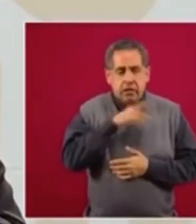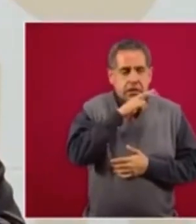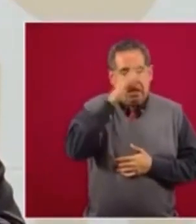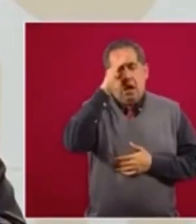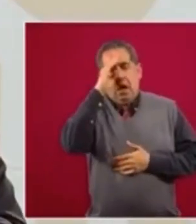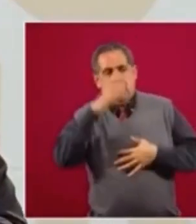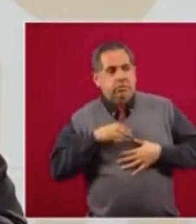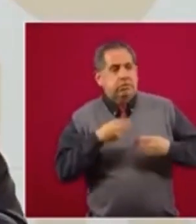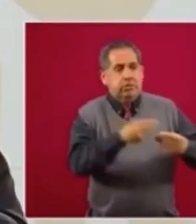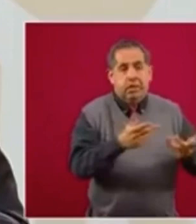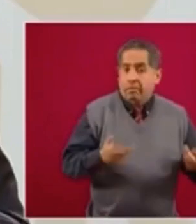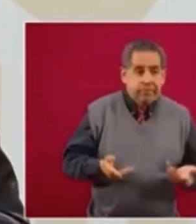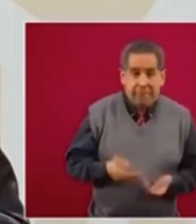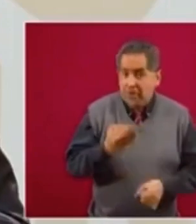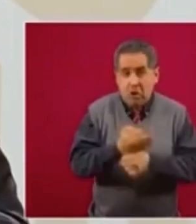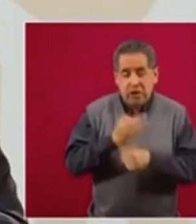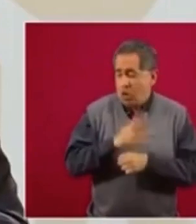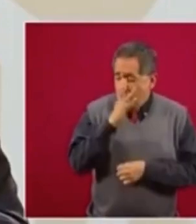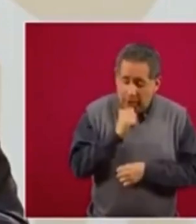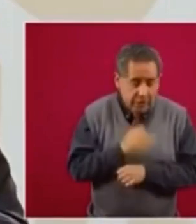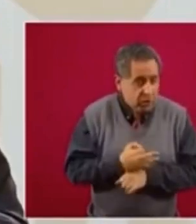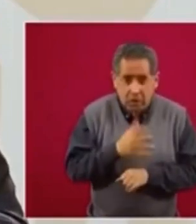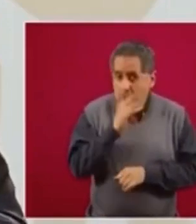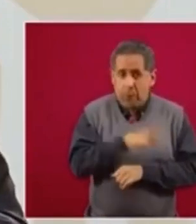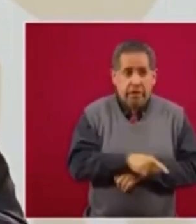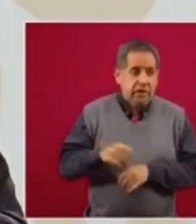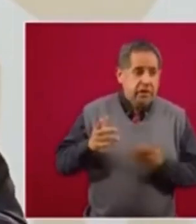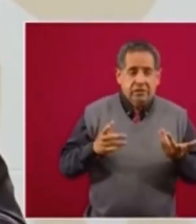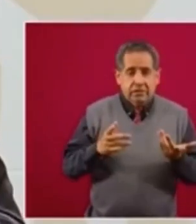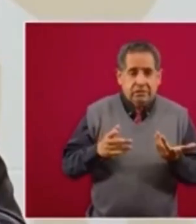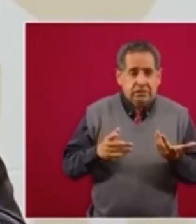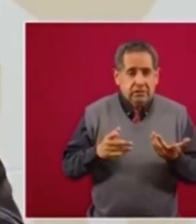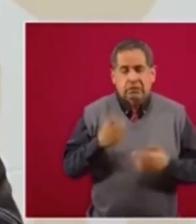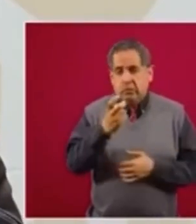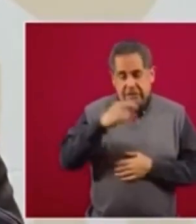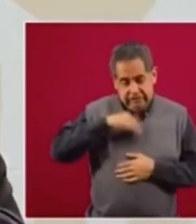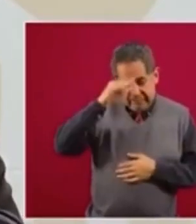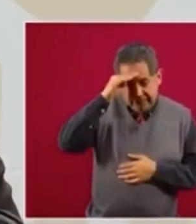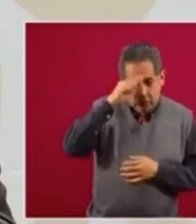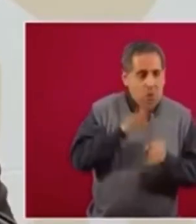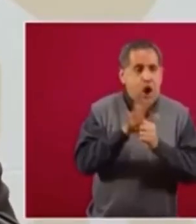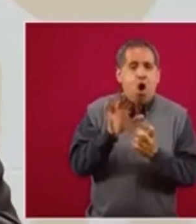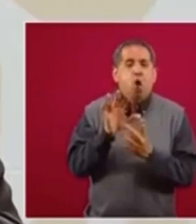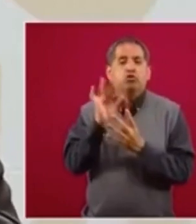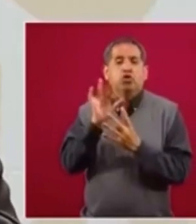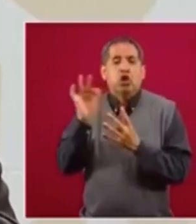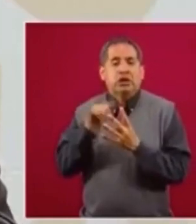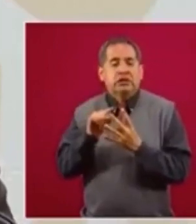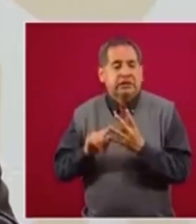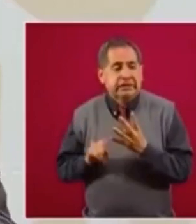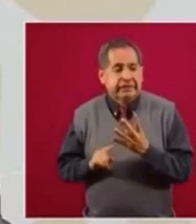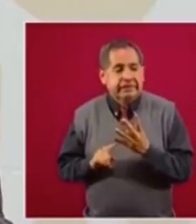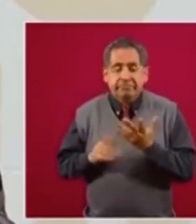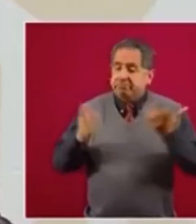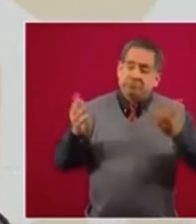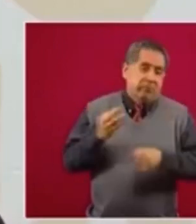pero esto no es posible, no hay alternativa y lo que se buscó es, dentro de las alternativas que tenemos, es dar